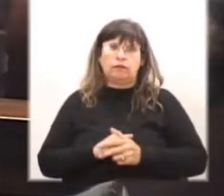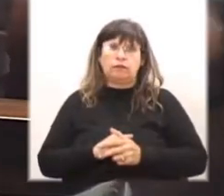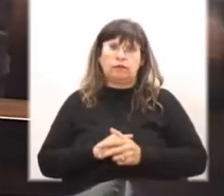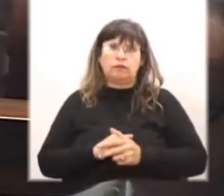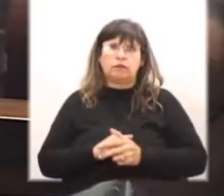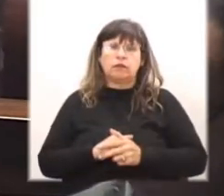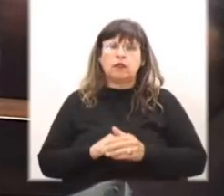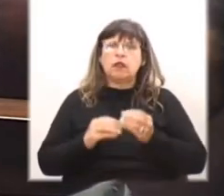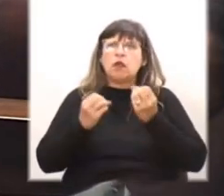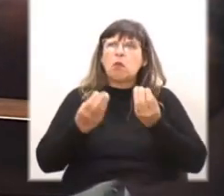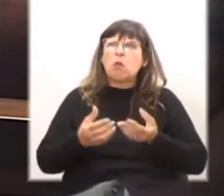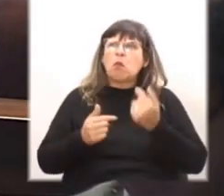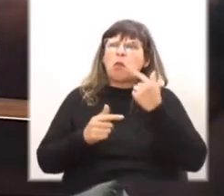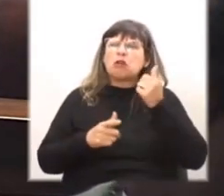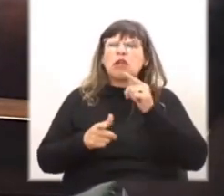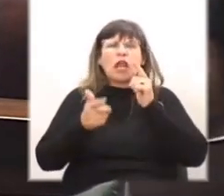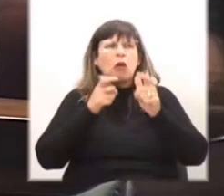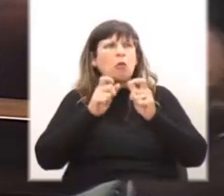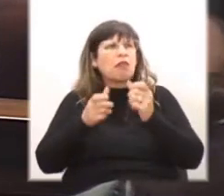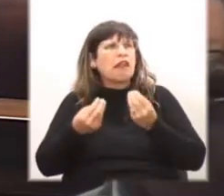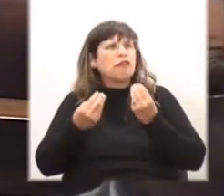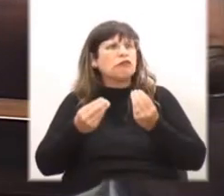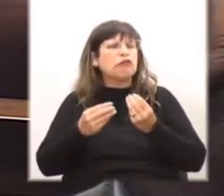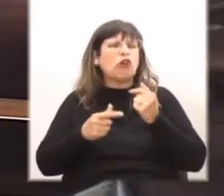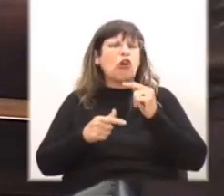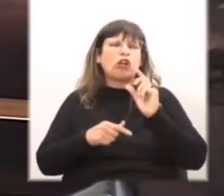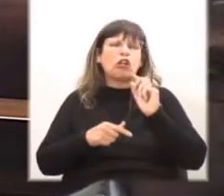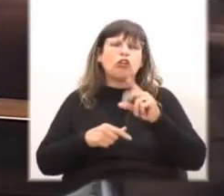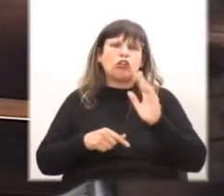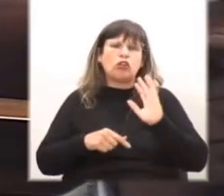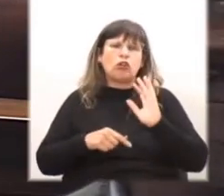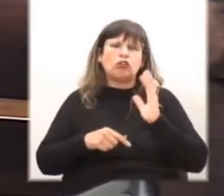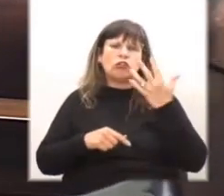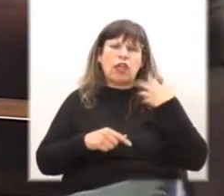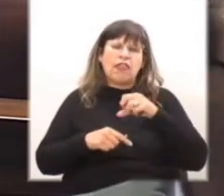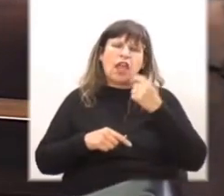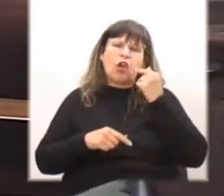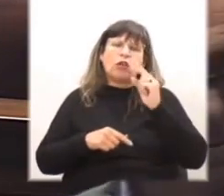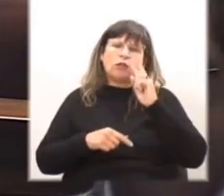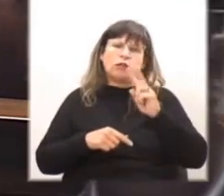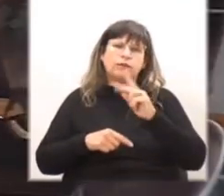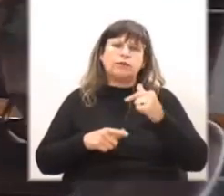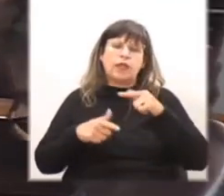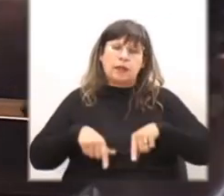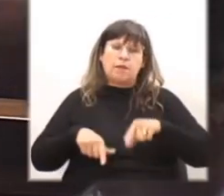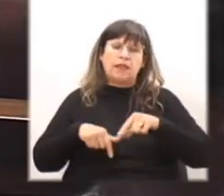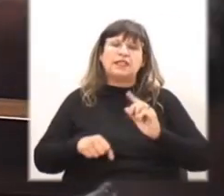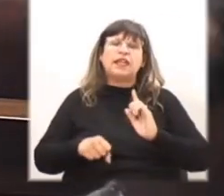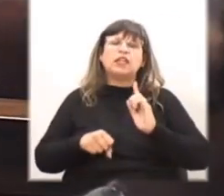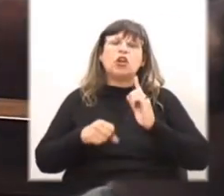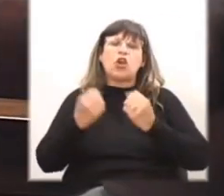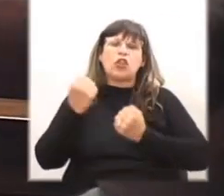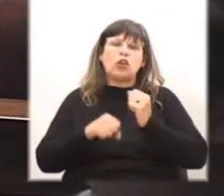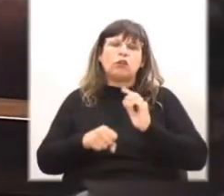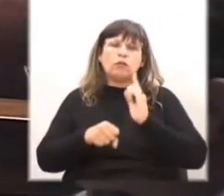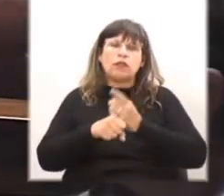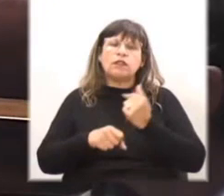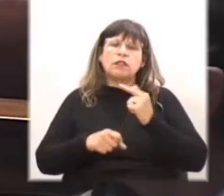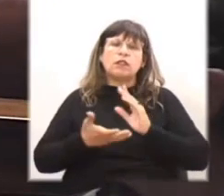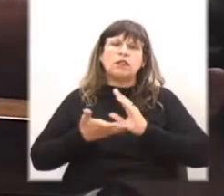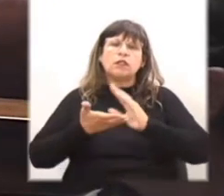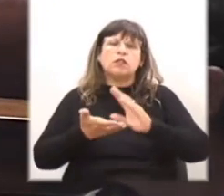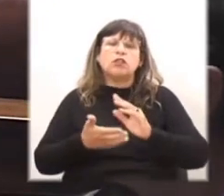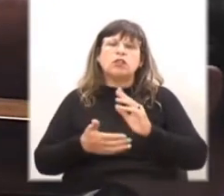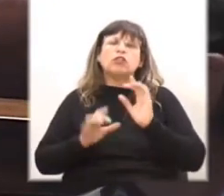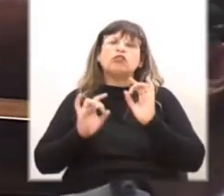¿Fundado en qué argumentación el 12 de agosto de 2022 el Ministerio de Economía decidió asignar solo 200